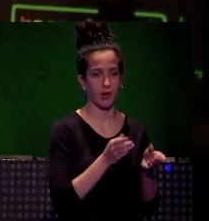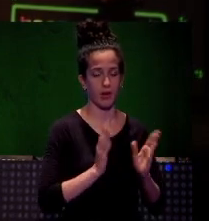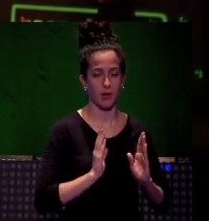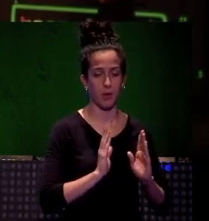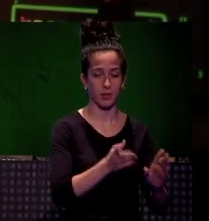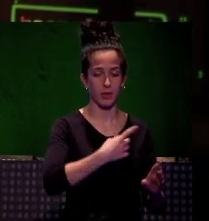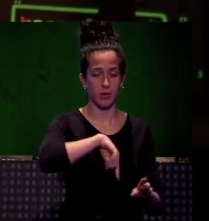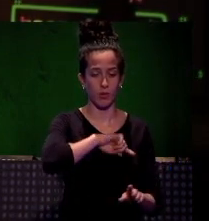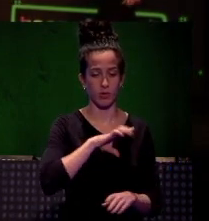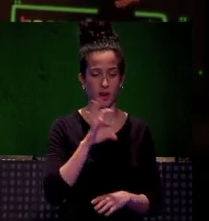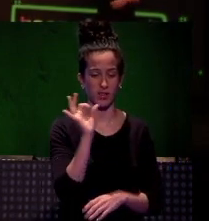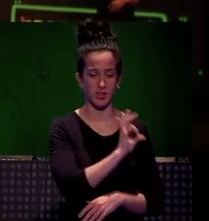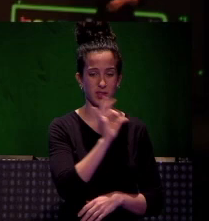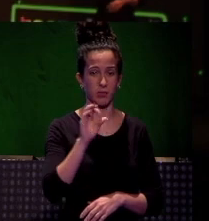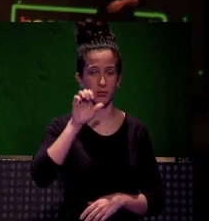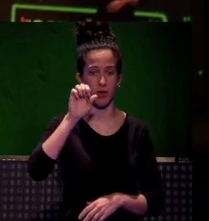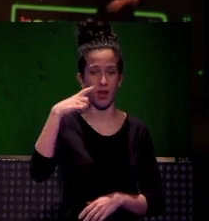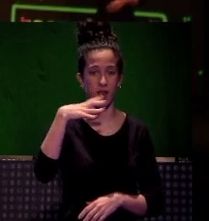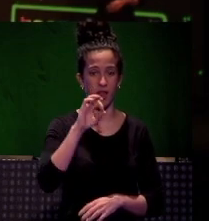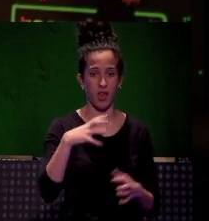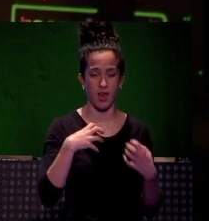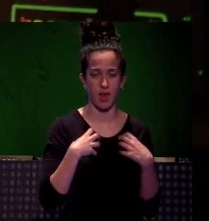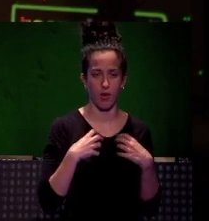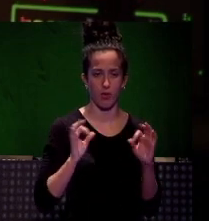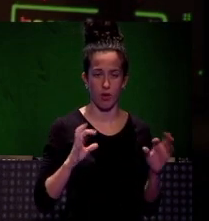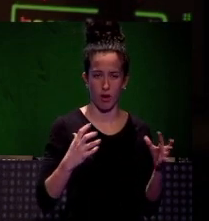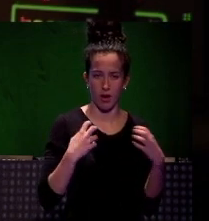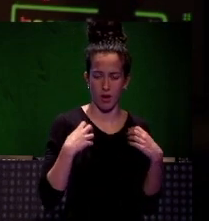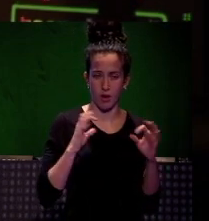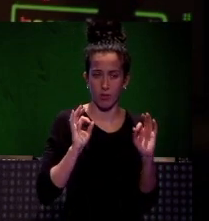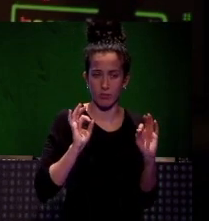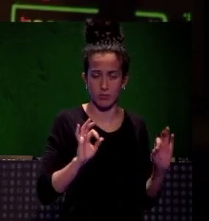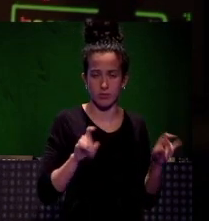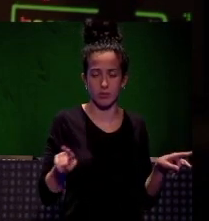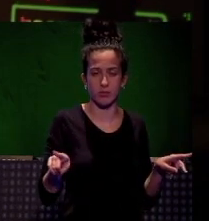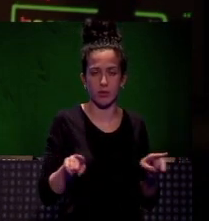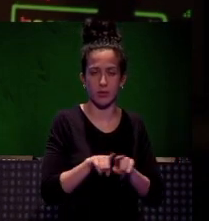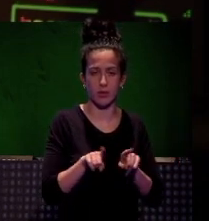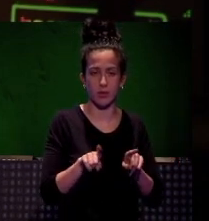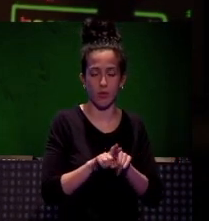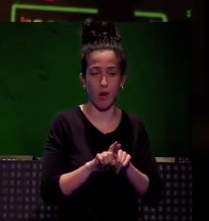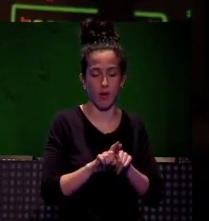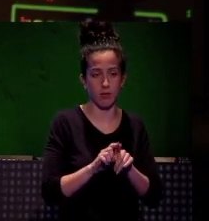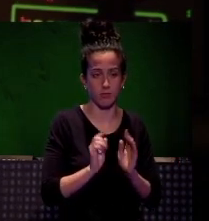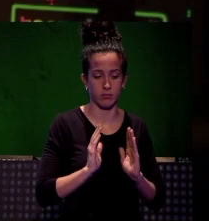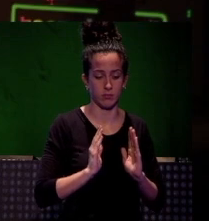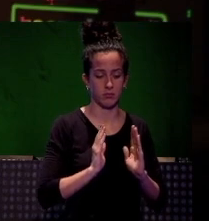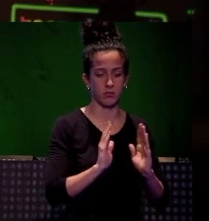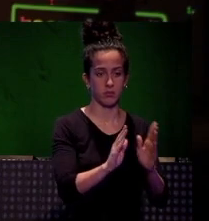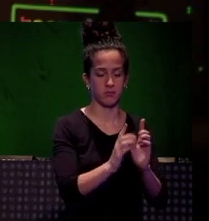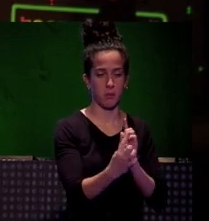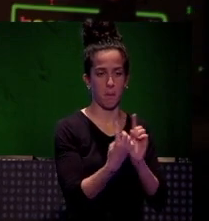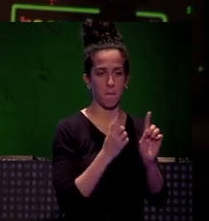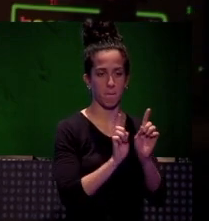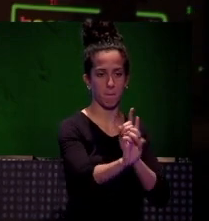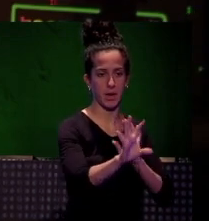ego el ego es una de las de las pasarelas vamos es una pasarela